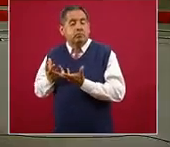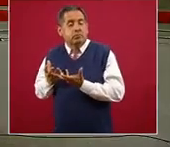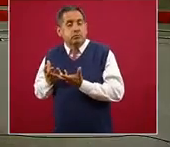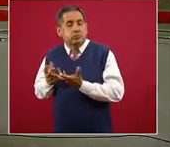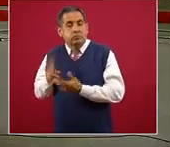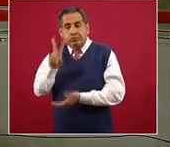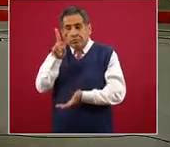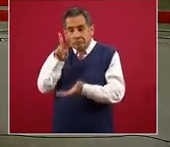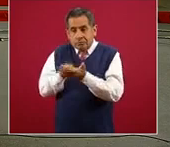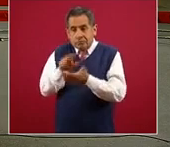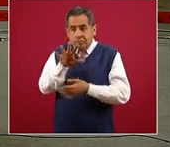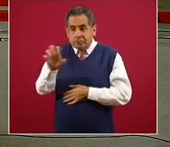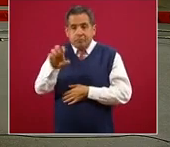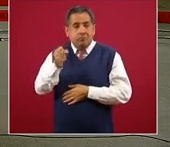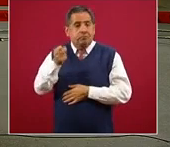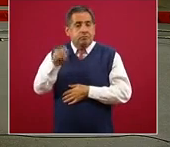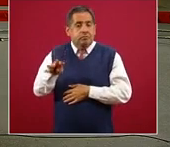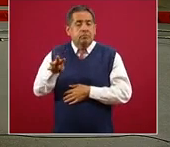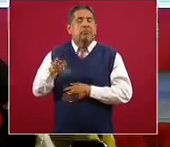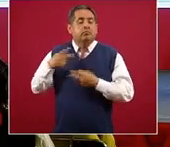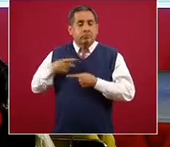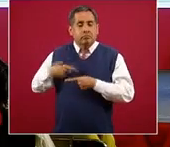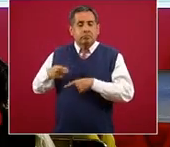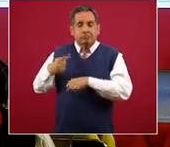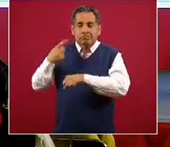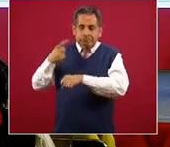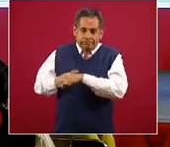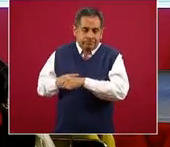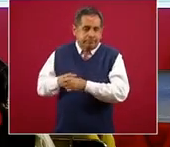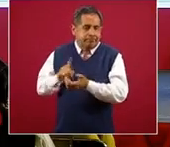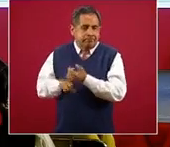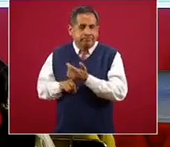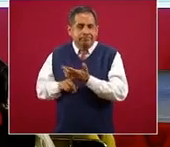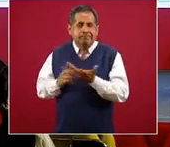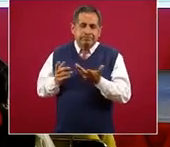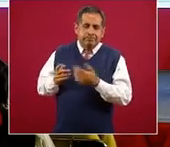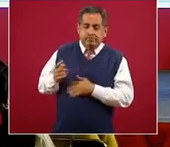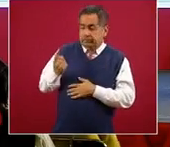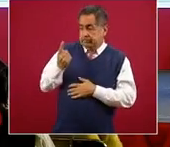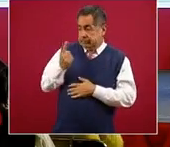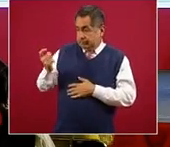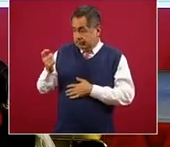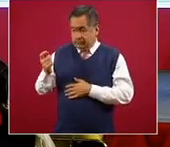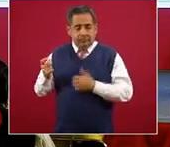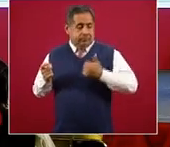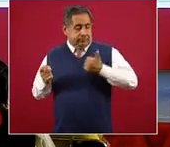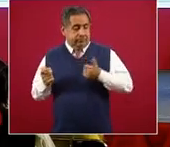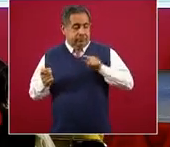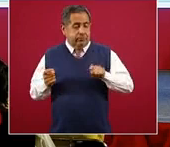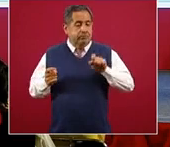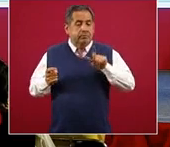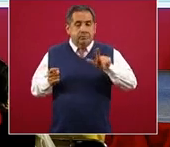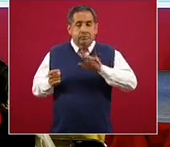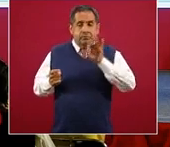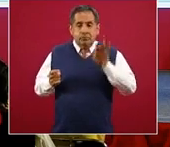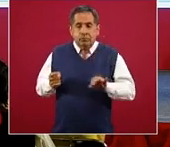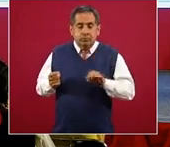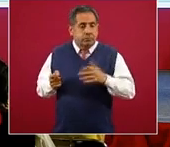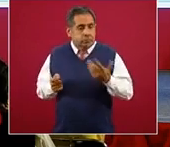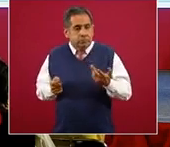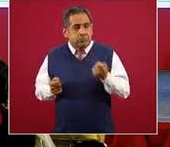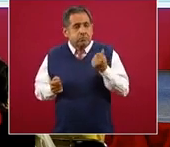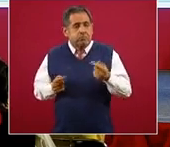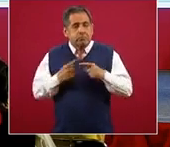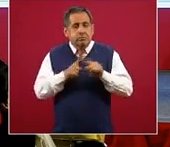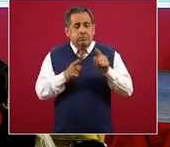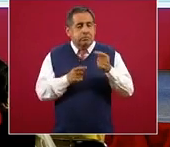a 2,569 y eso da una tasa de infección de 6.27%. La diferencia es poca.